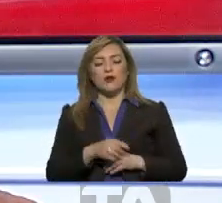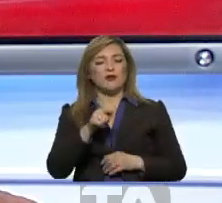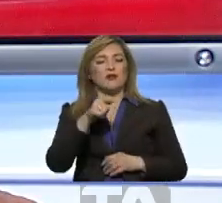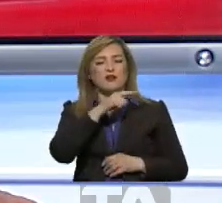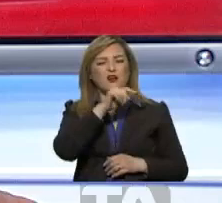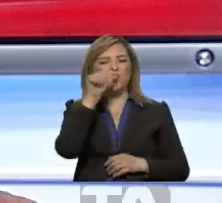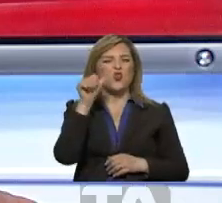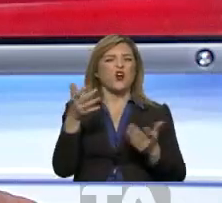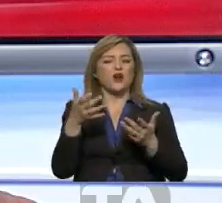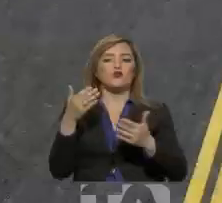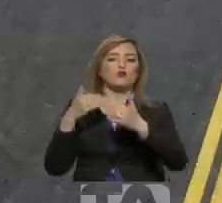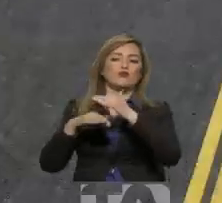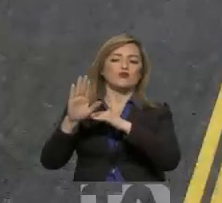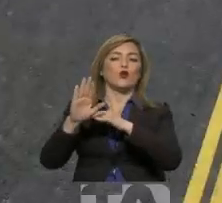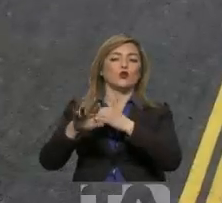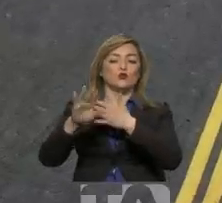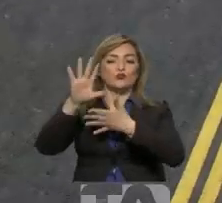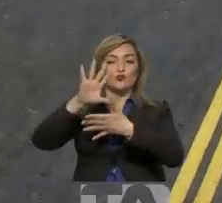tenía como destino Norteamérica.